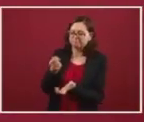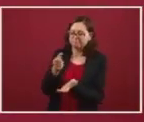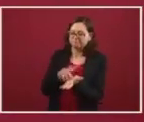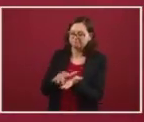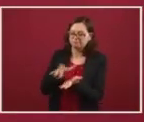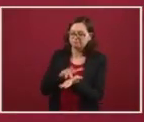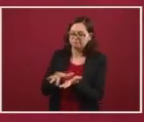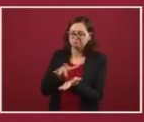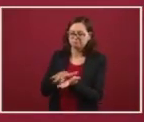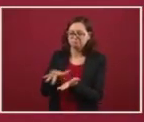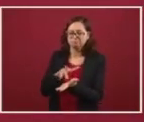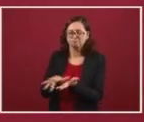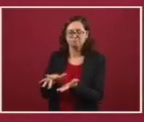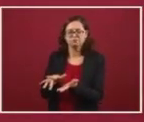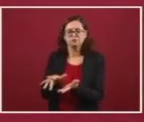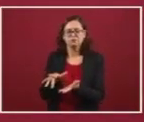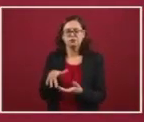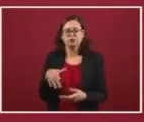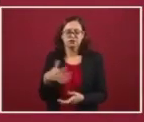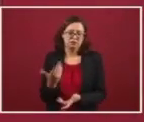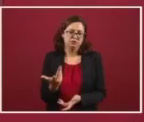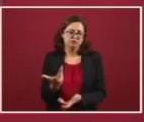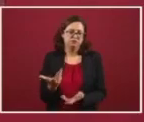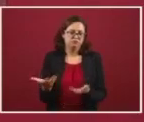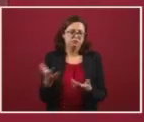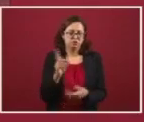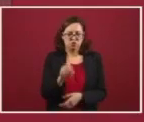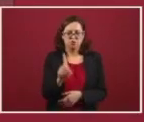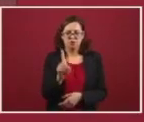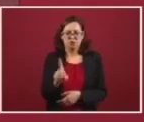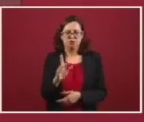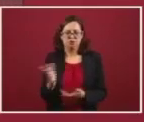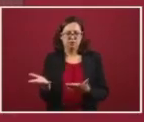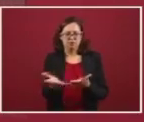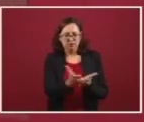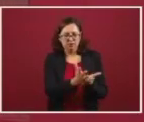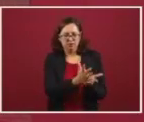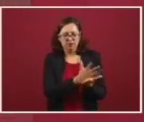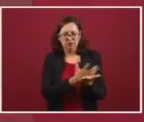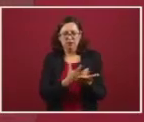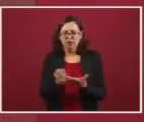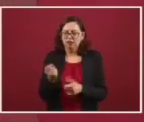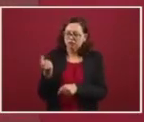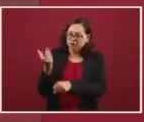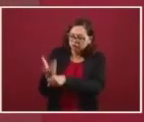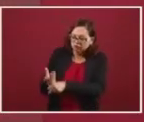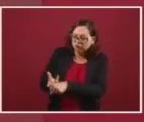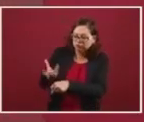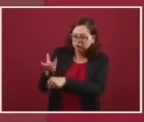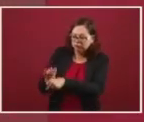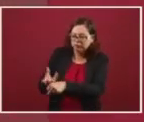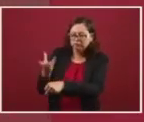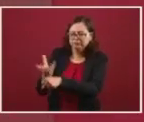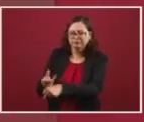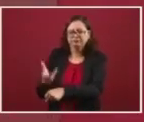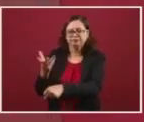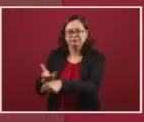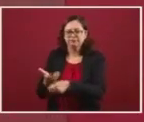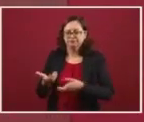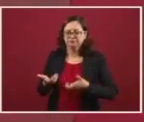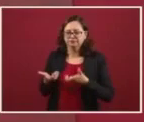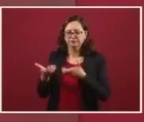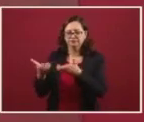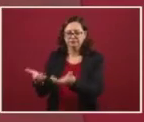que se obtenga en la subasta del domingo para arreglar esos caminos, entregar